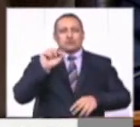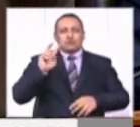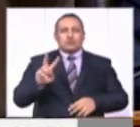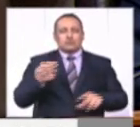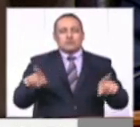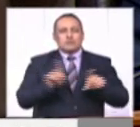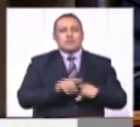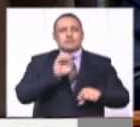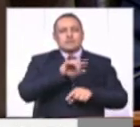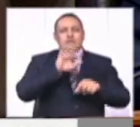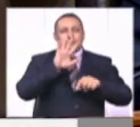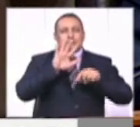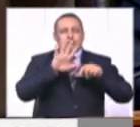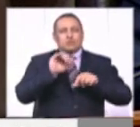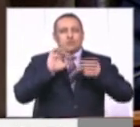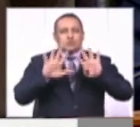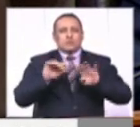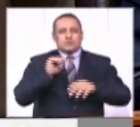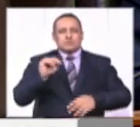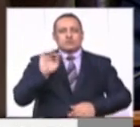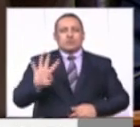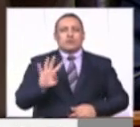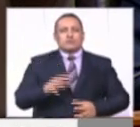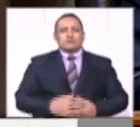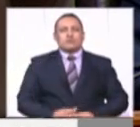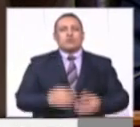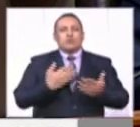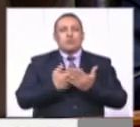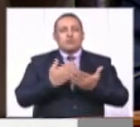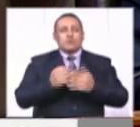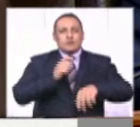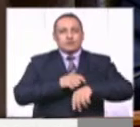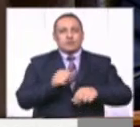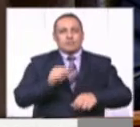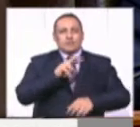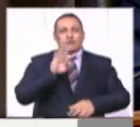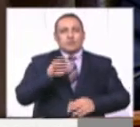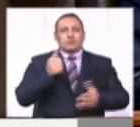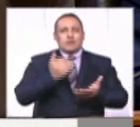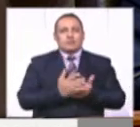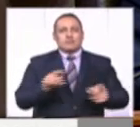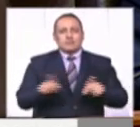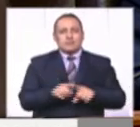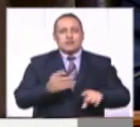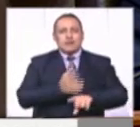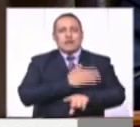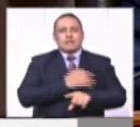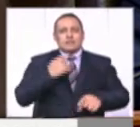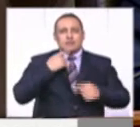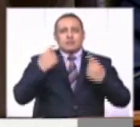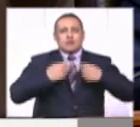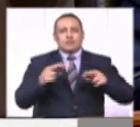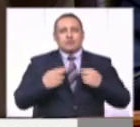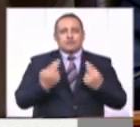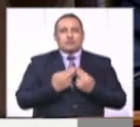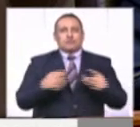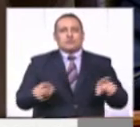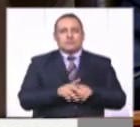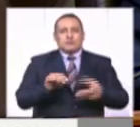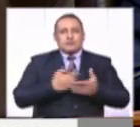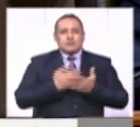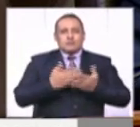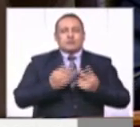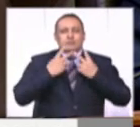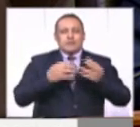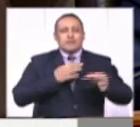y 159 inciso 4 con fecha 24 de abril del 2023 en la 3 tercera sesión extraordinaria se dio